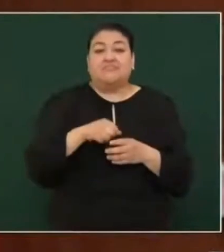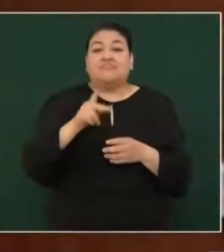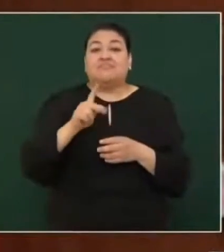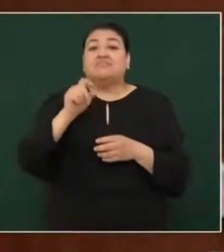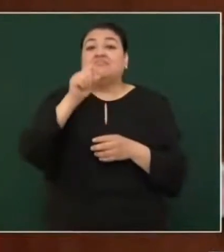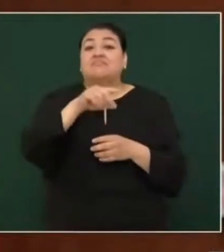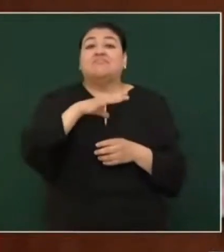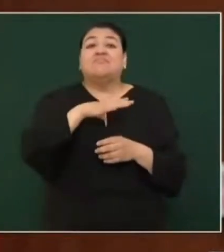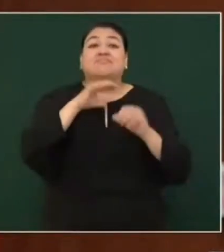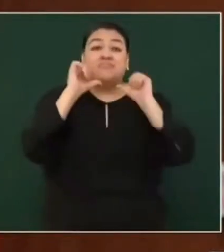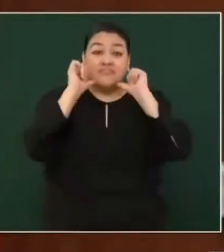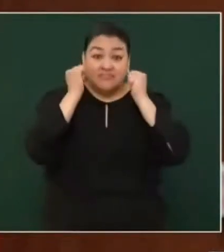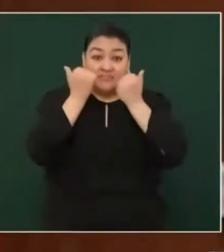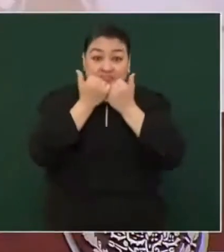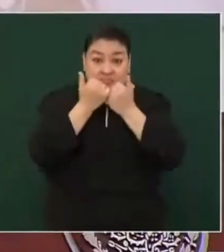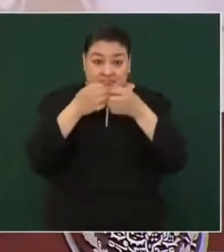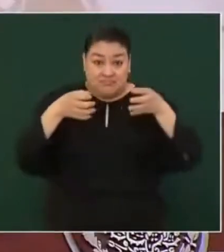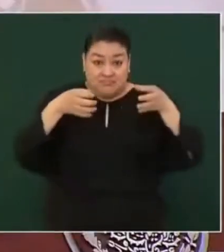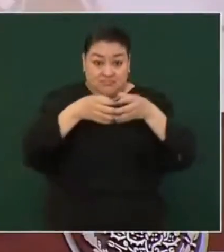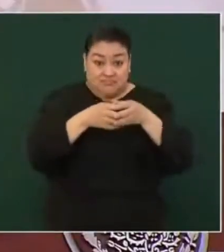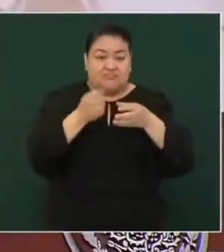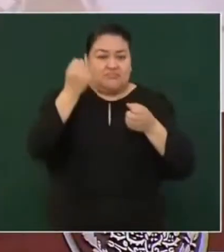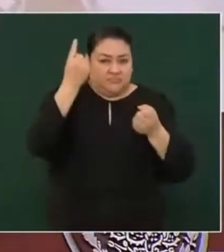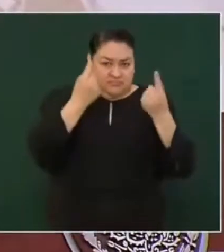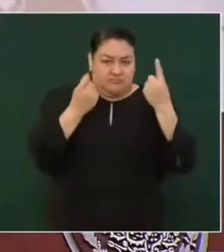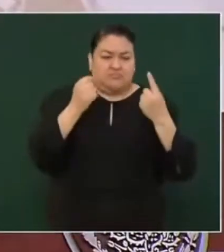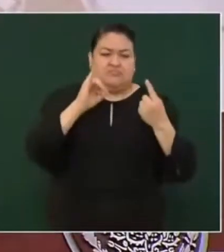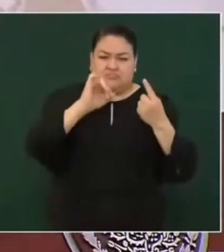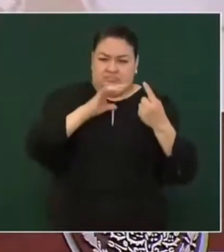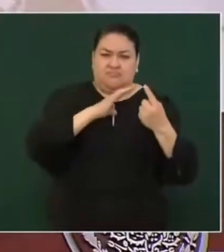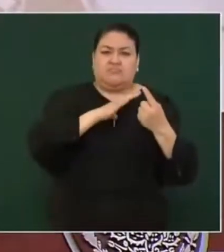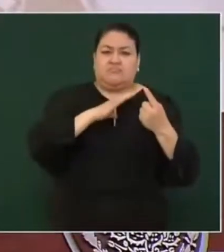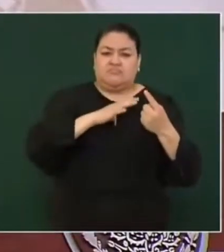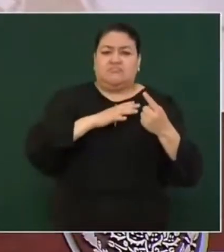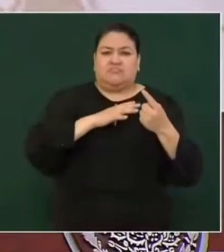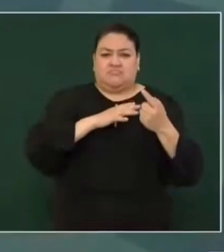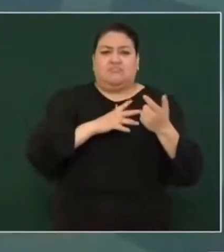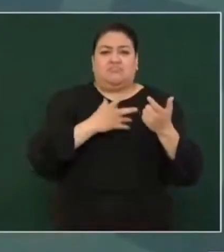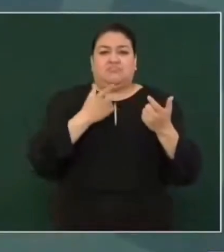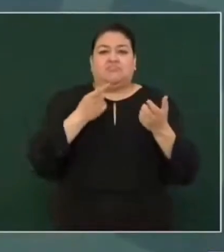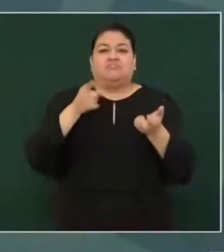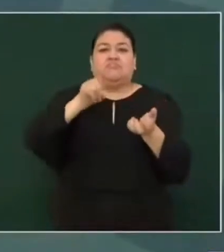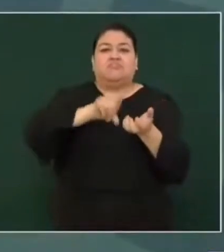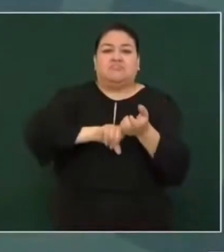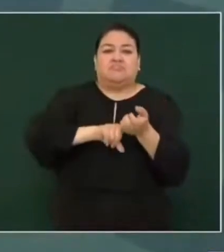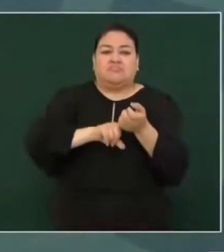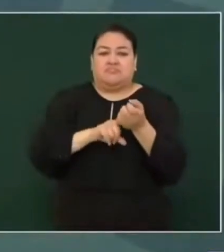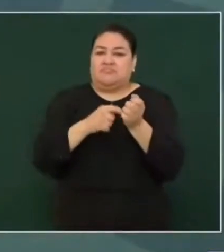hay organizaciones de ese tipo que tienen un doble propósito.